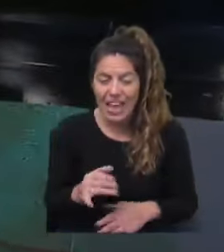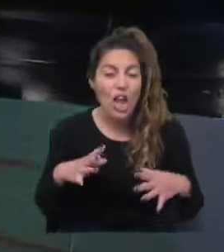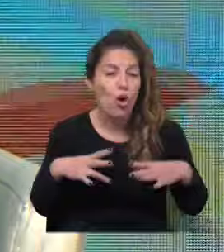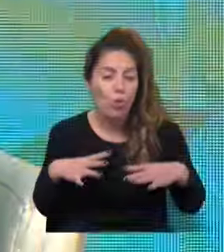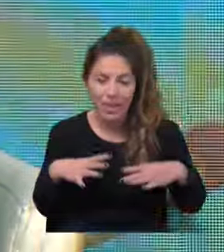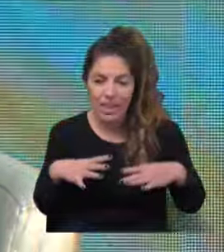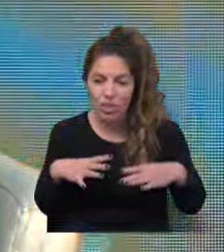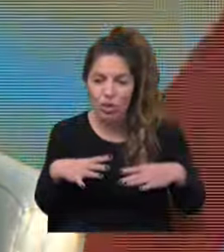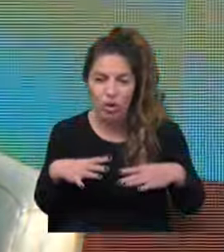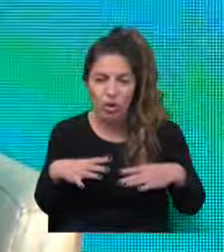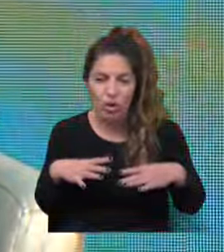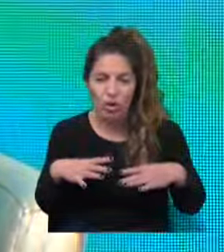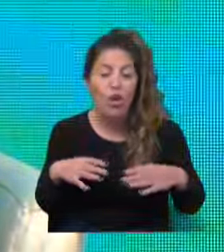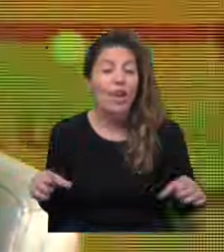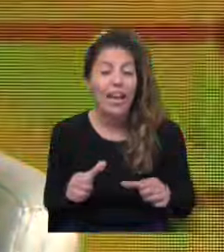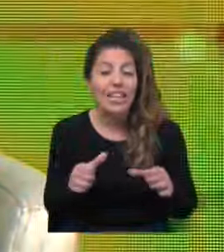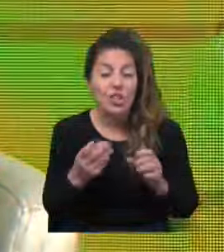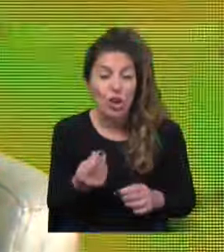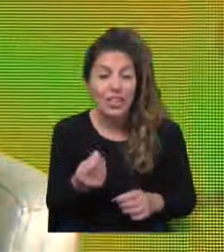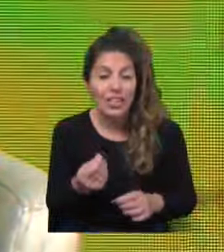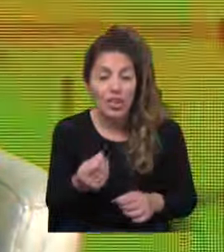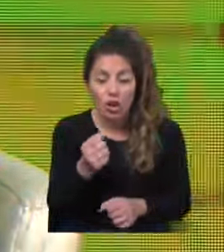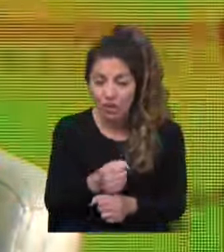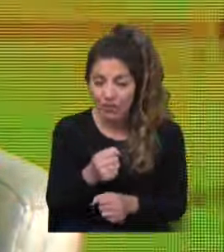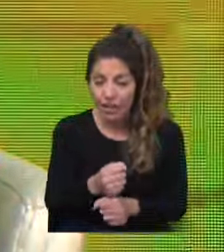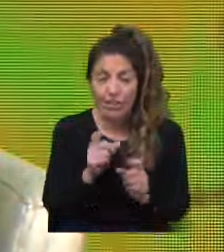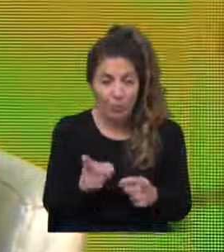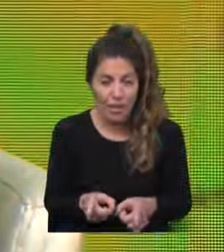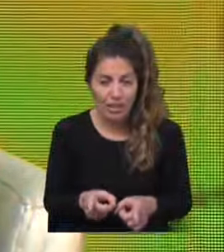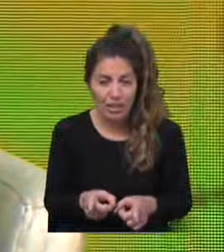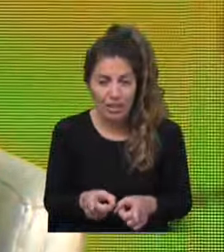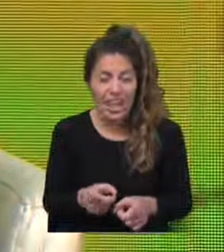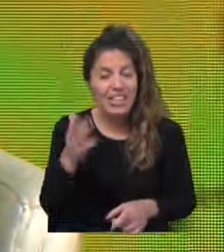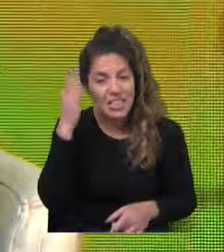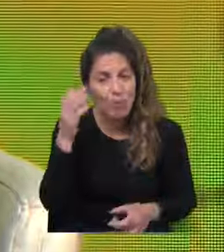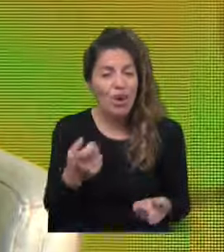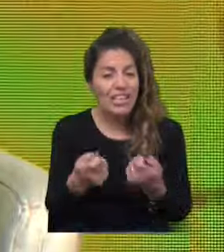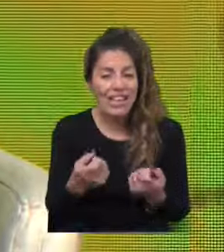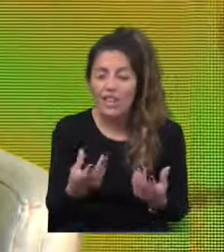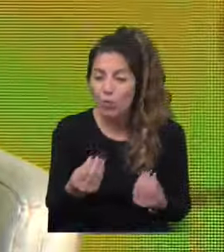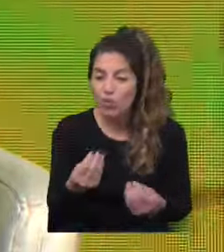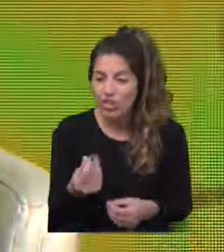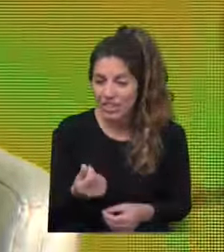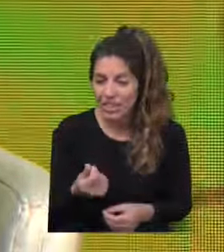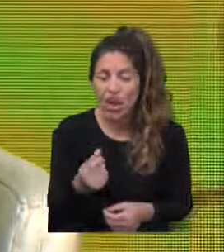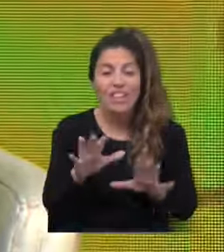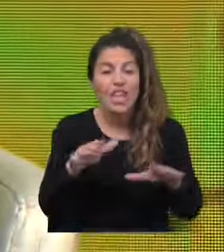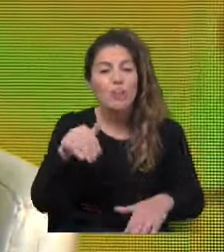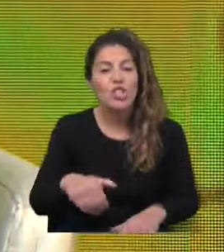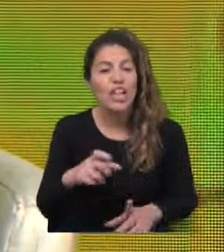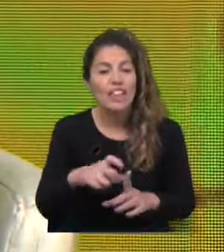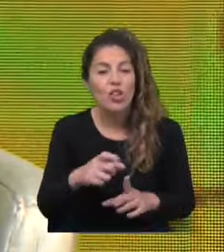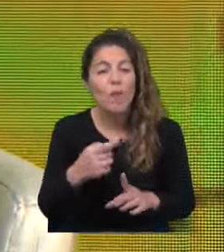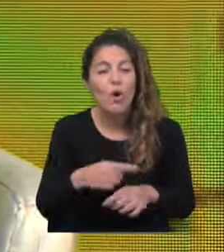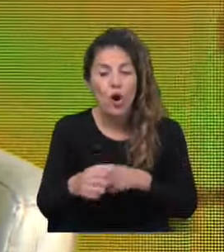jubilados, sino lo que han hecho con los dineros de los trabajadores. Y sabemos que se gasta muchísimo ese dinero. Hay 10 millones de dólares por